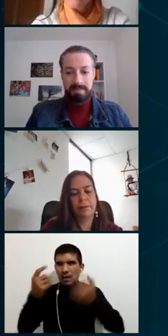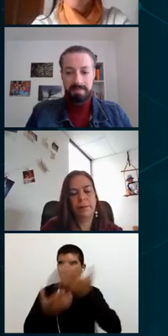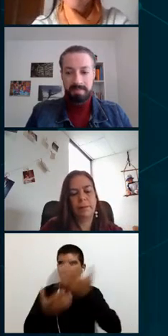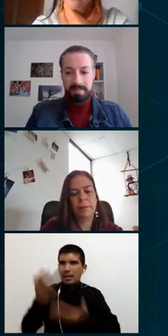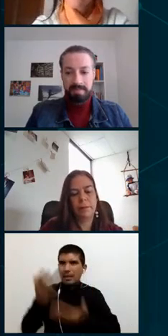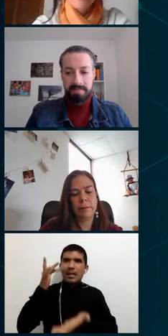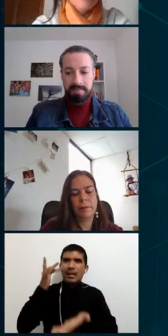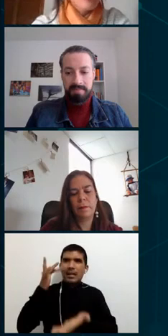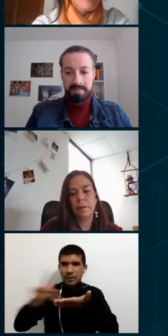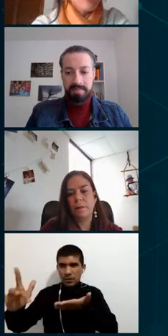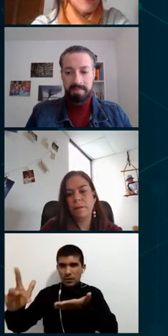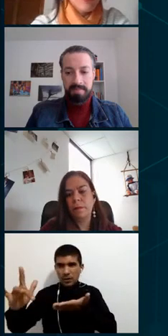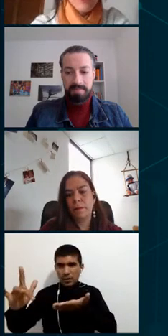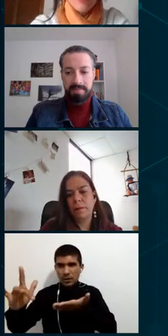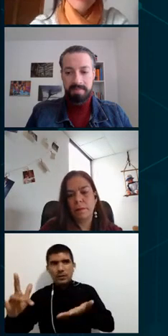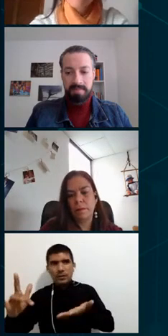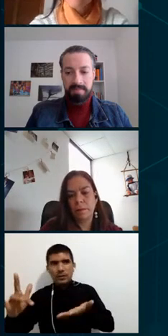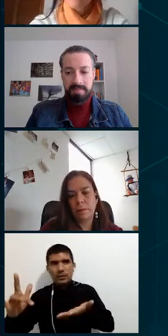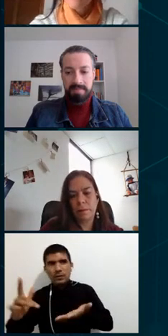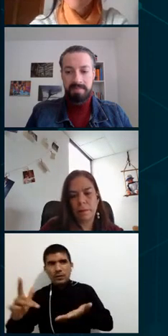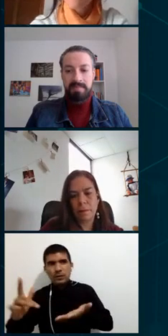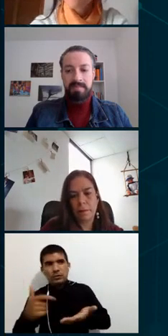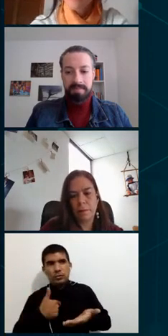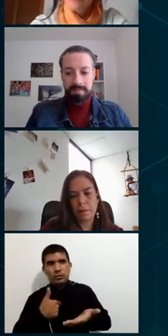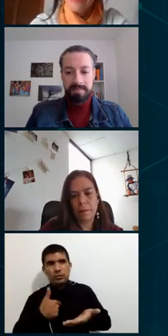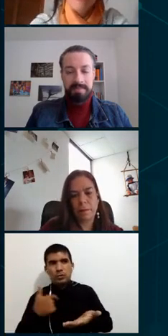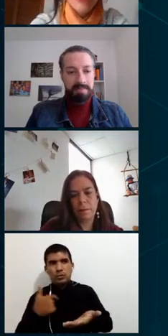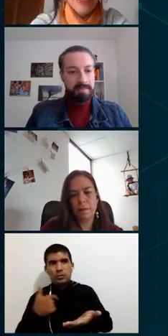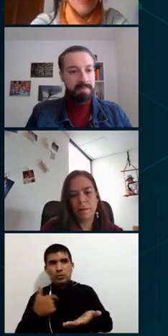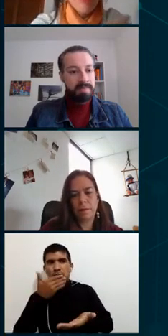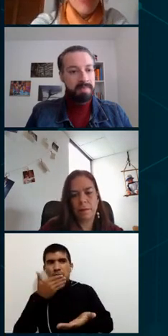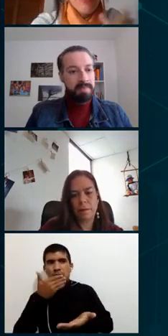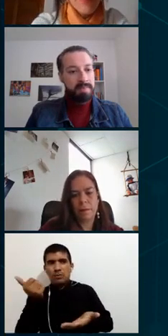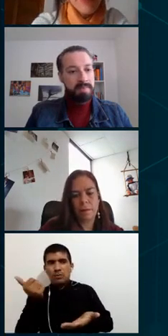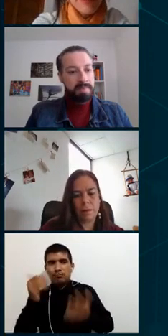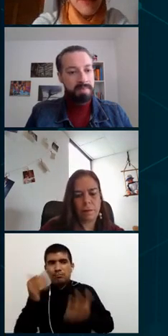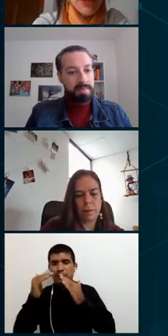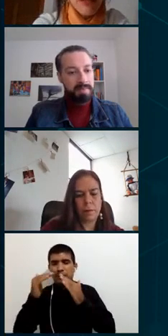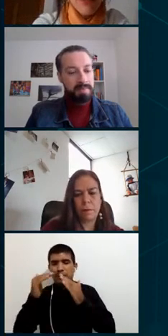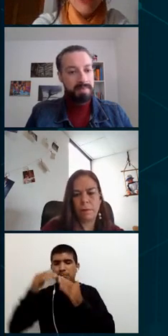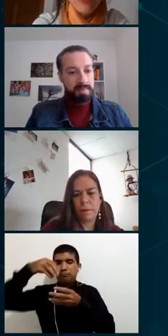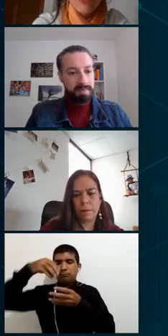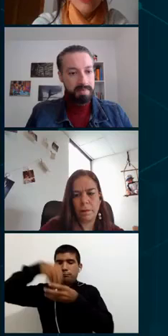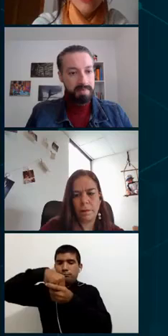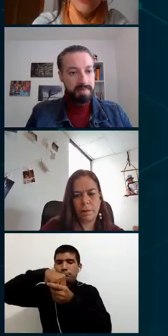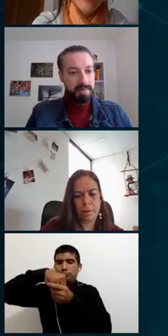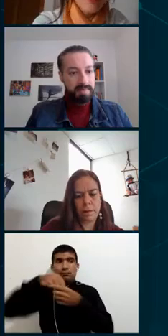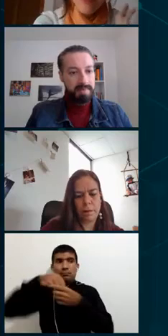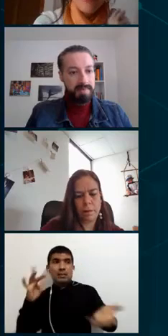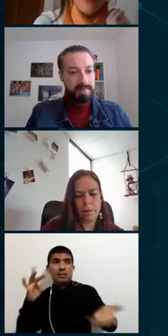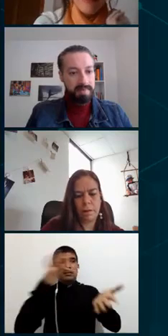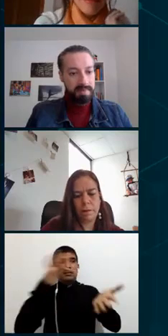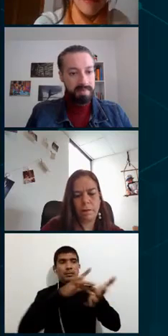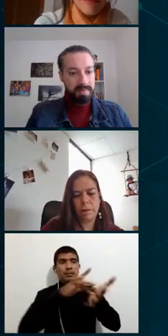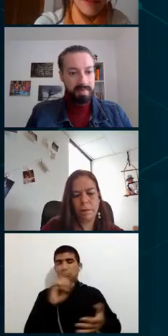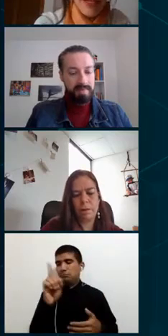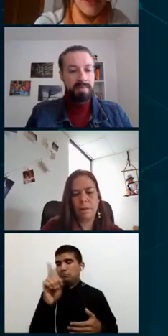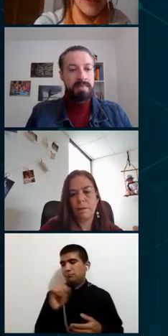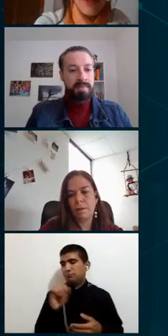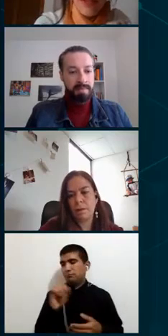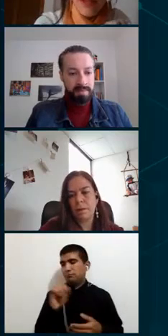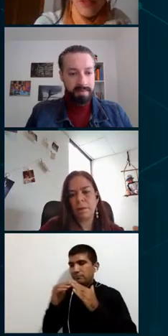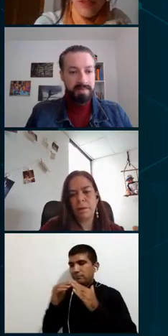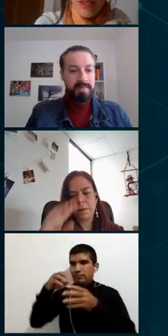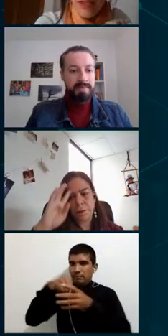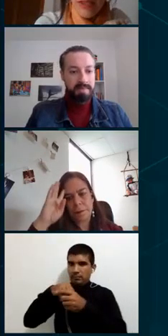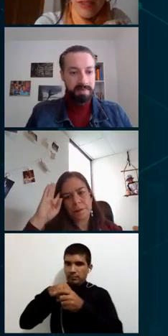diciendo, sino que te sales de la situación. O sea, digamos que el problema que estamos trabajando es cuando ya tuve que ir,